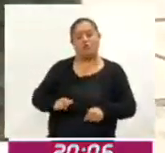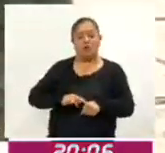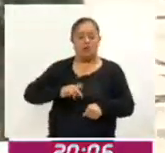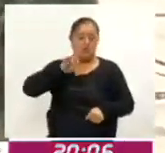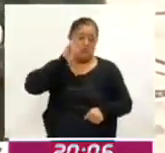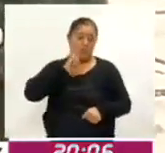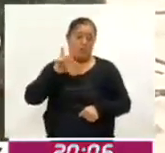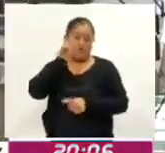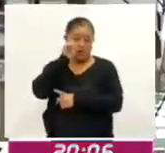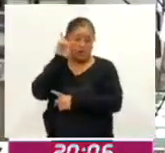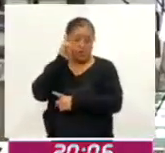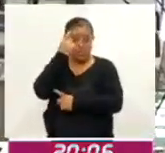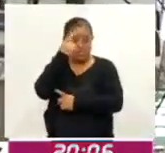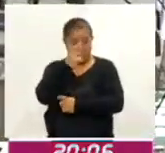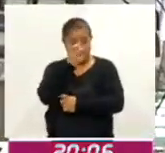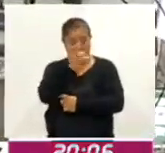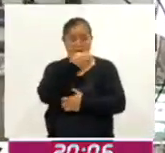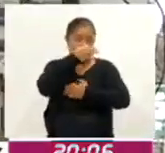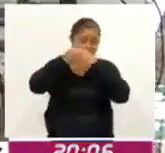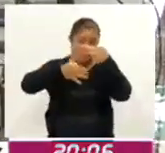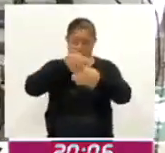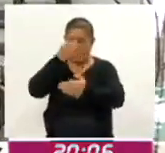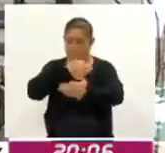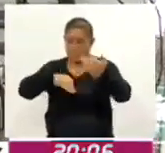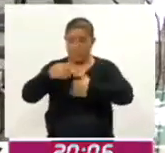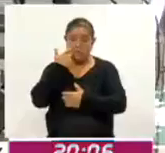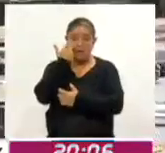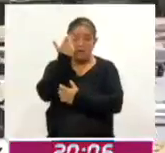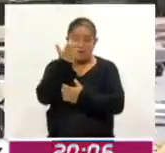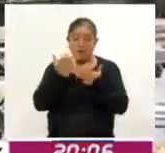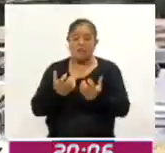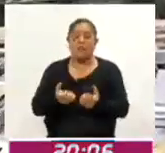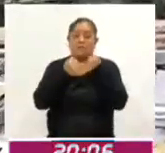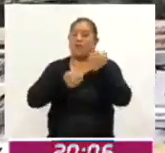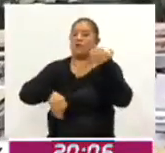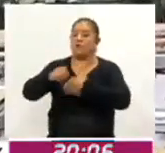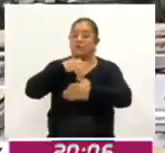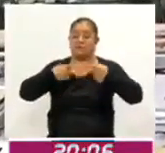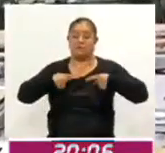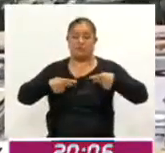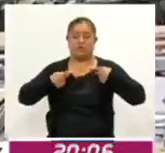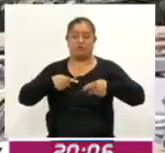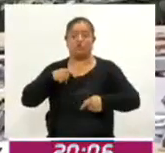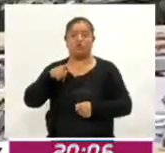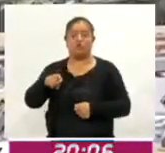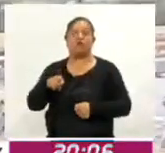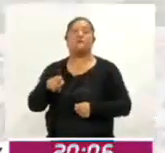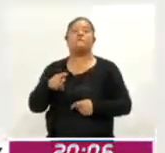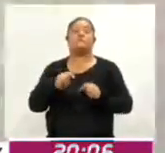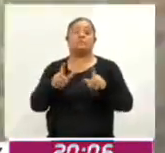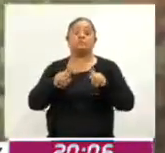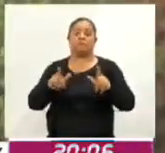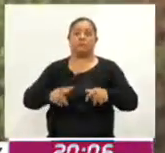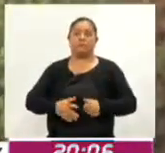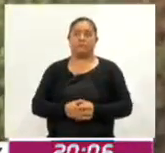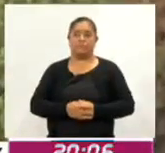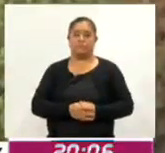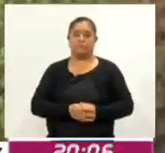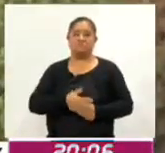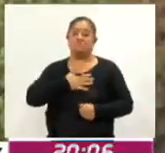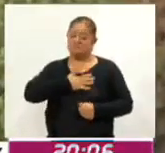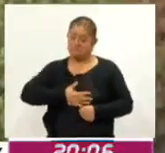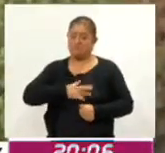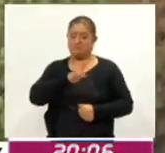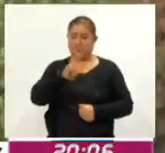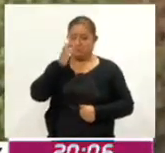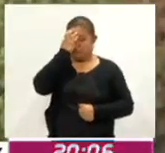Cisneros para llevar a cabo esta campaña que busca salvaguardar la integridad física de la población tlaxcalteca. Es justo